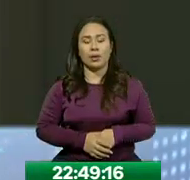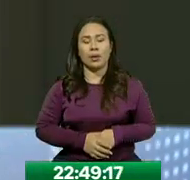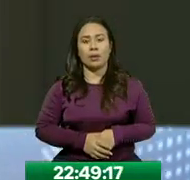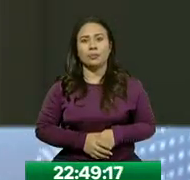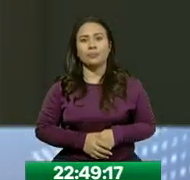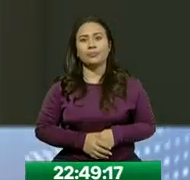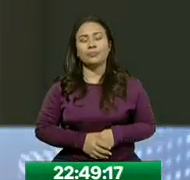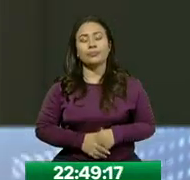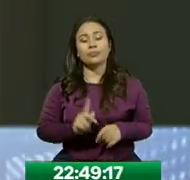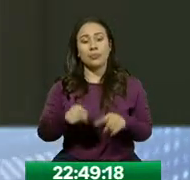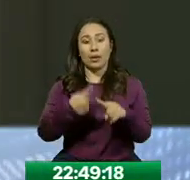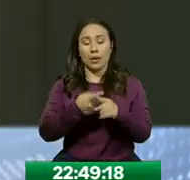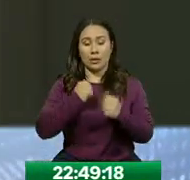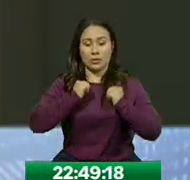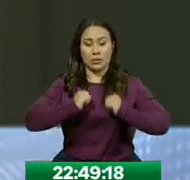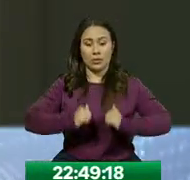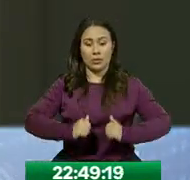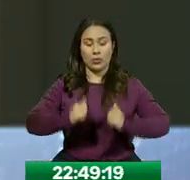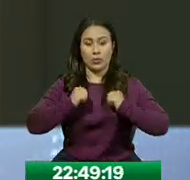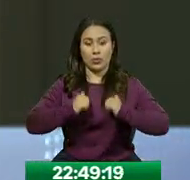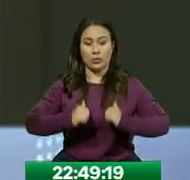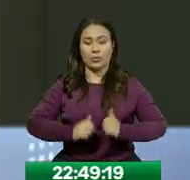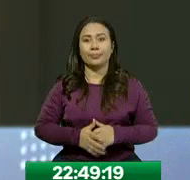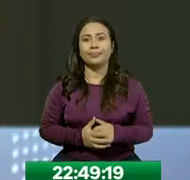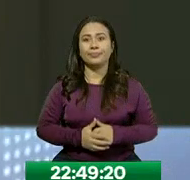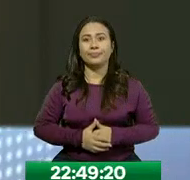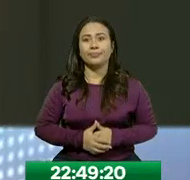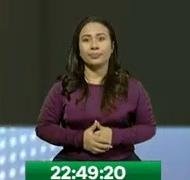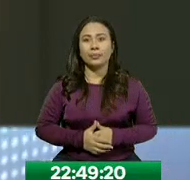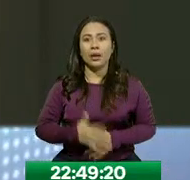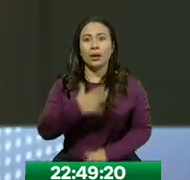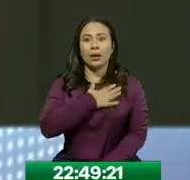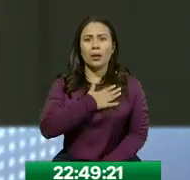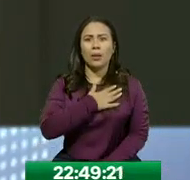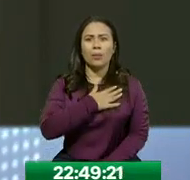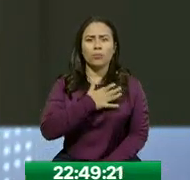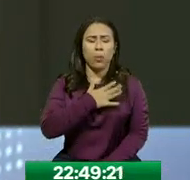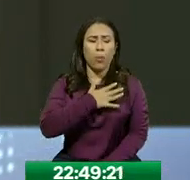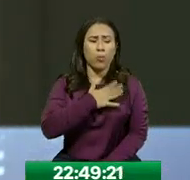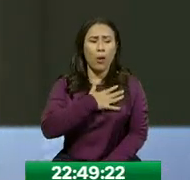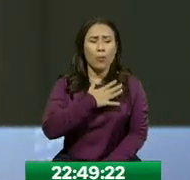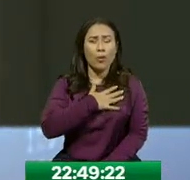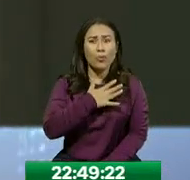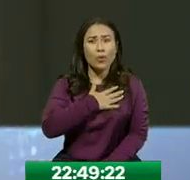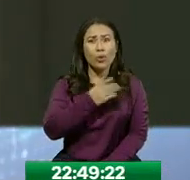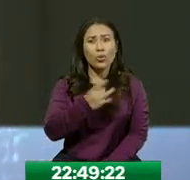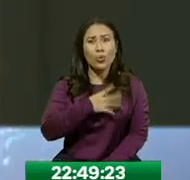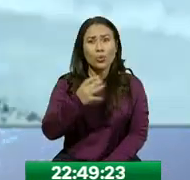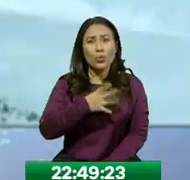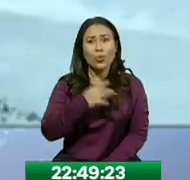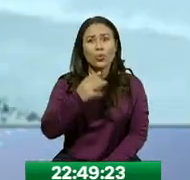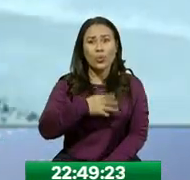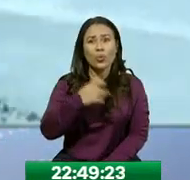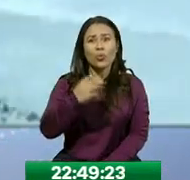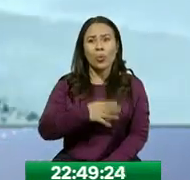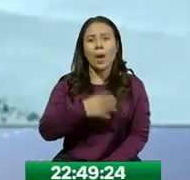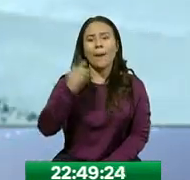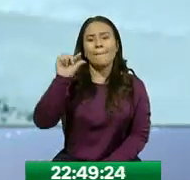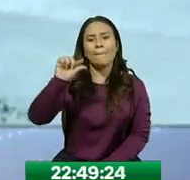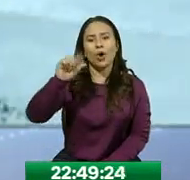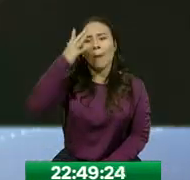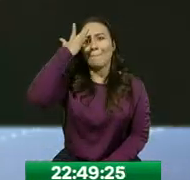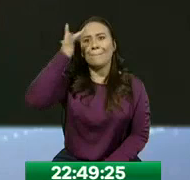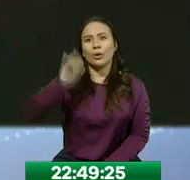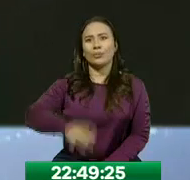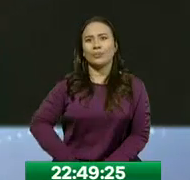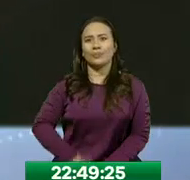depresión, uno de los signos que se presenta es la taquicardia. Habitualmente la taquicardia es uno de los factores determinantes